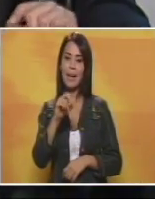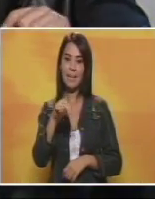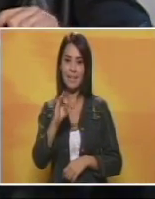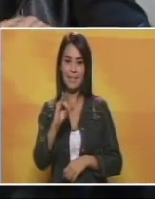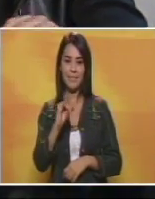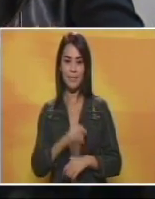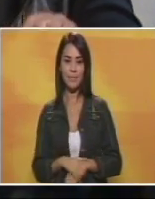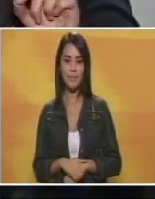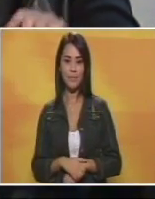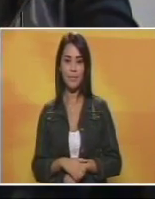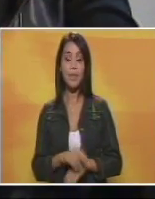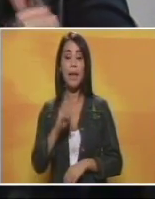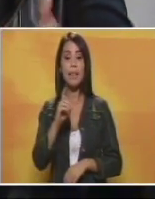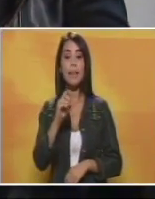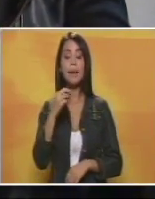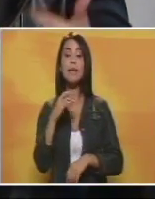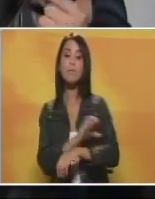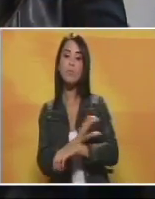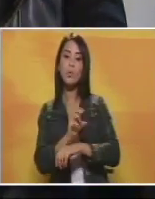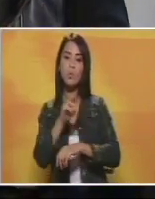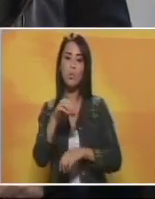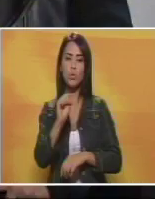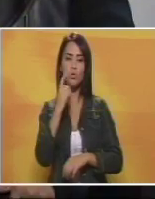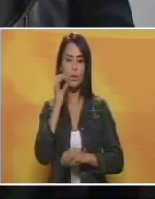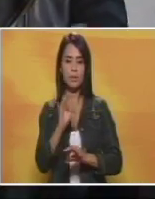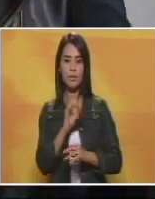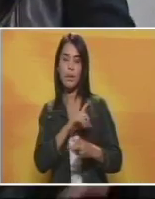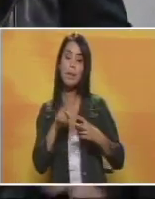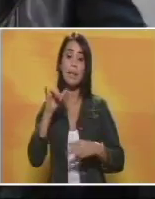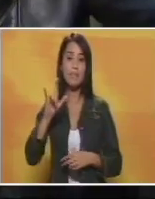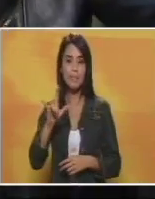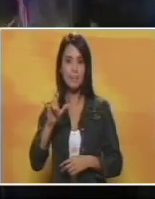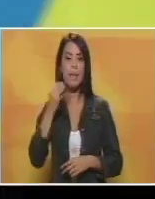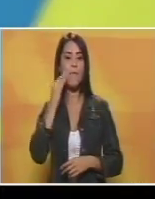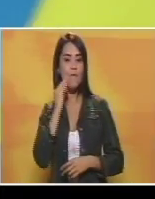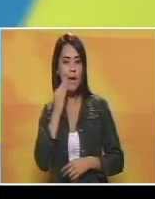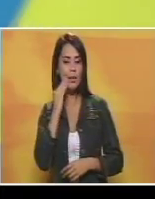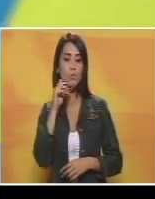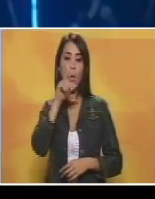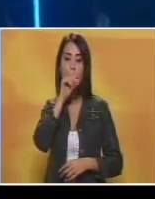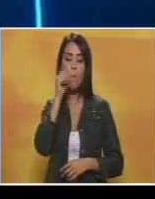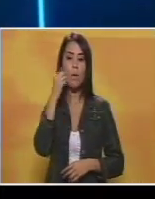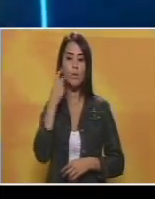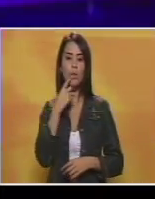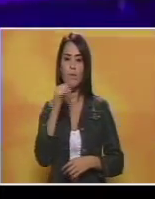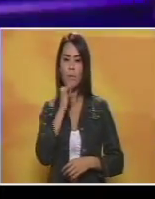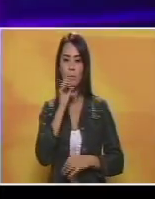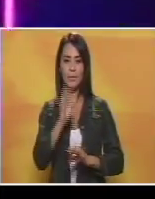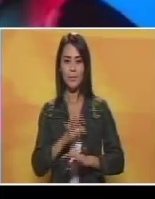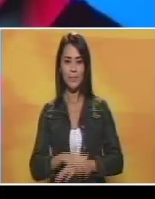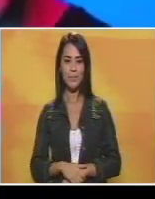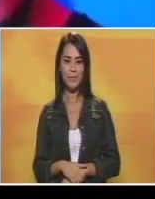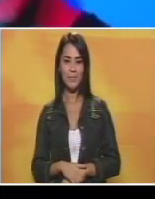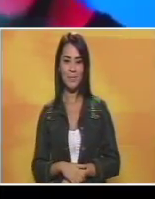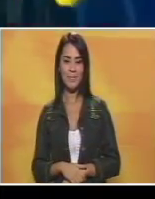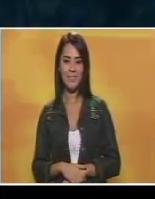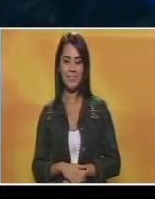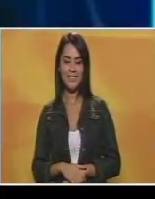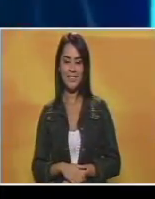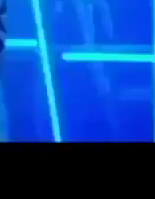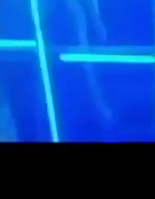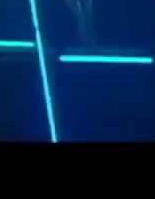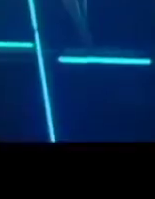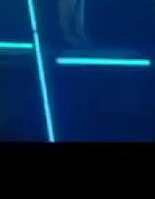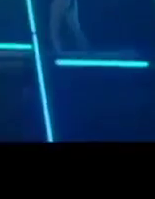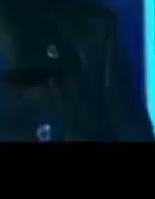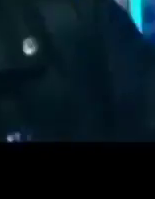latina y B alta, Dani Barón Music, Facebook, Instagram, Twitter, ahí van a conseguir toda mi información. Las ganas de esta novela